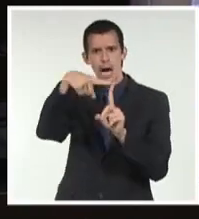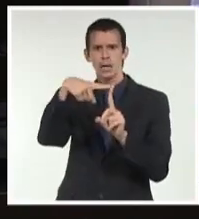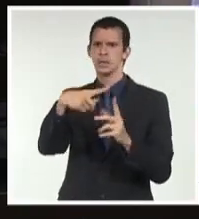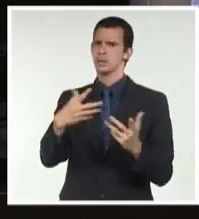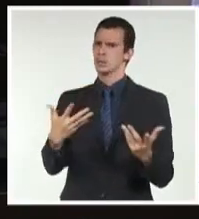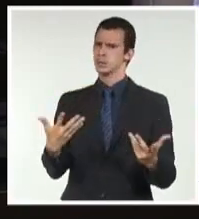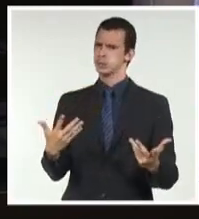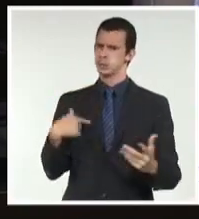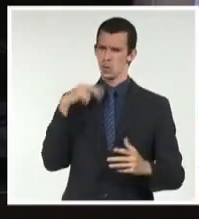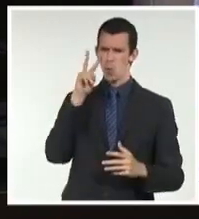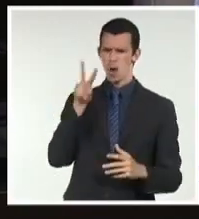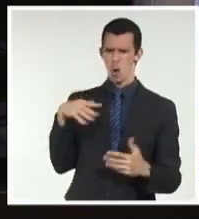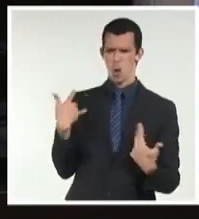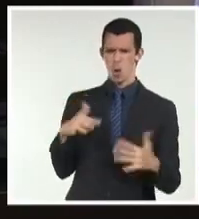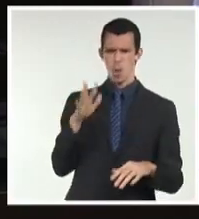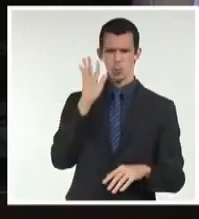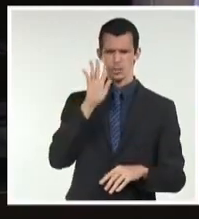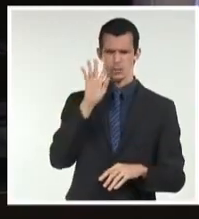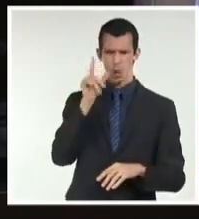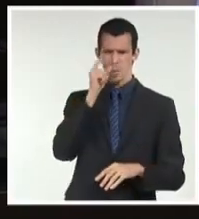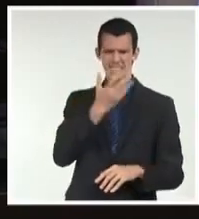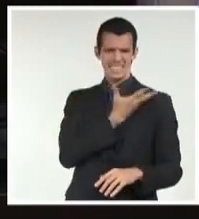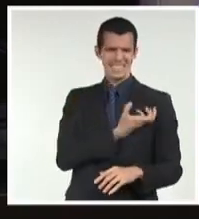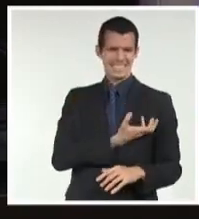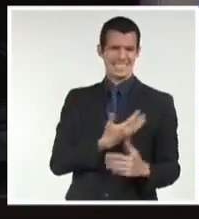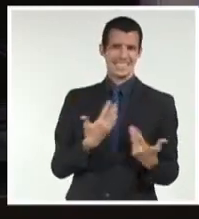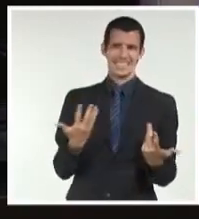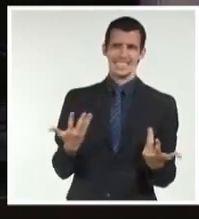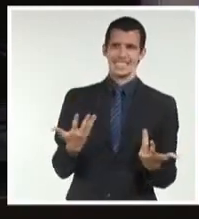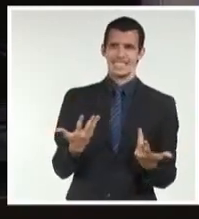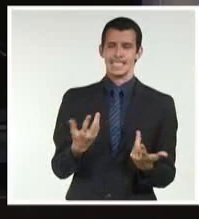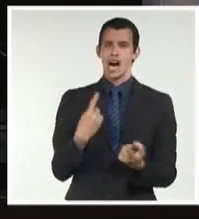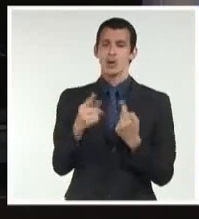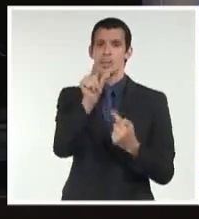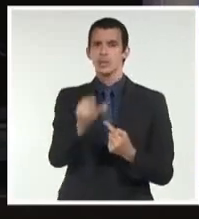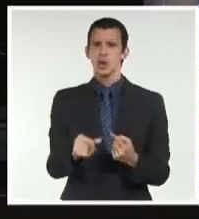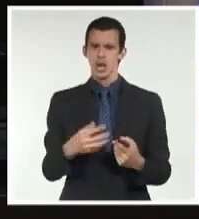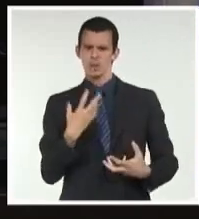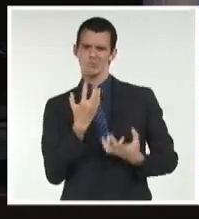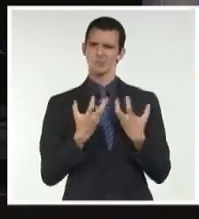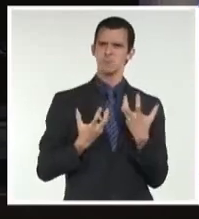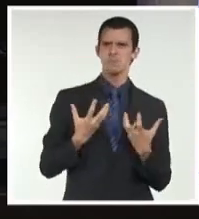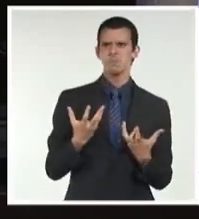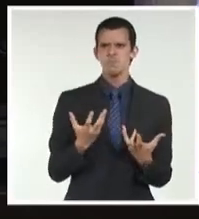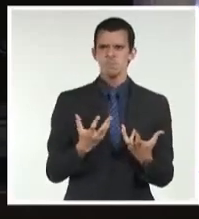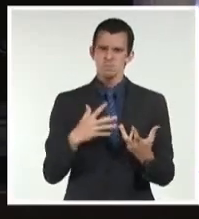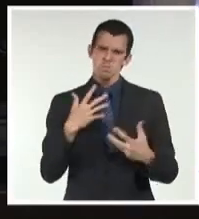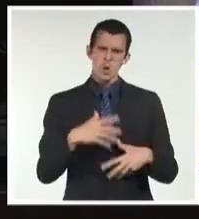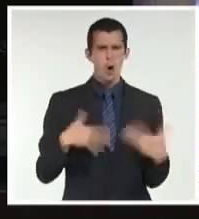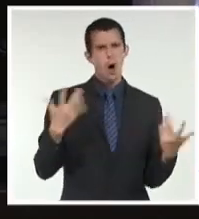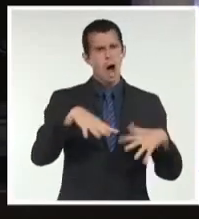duele, a uno le desgarra, nos disgusta que la población tenga que estar pasando